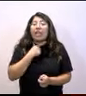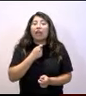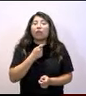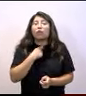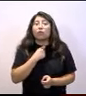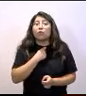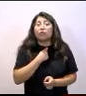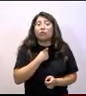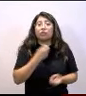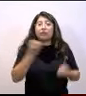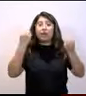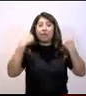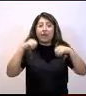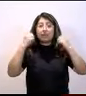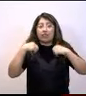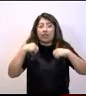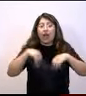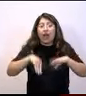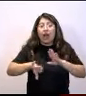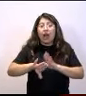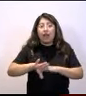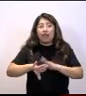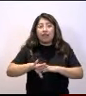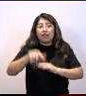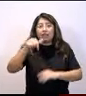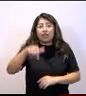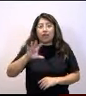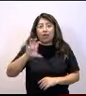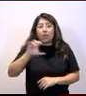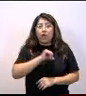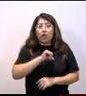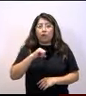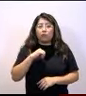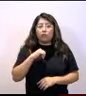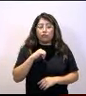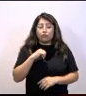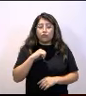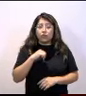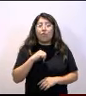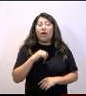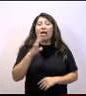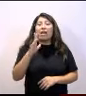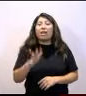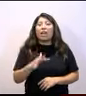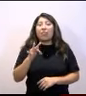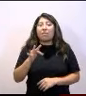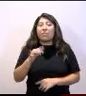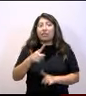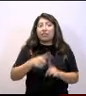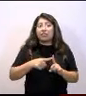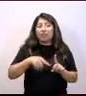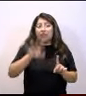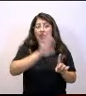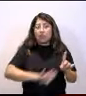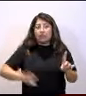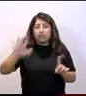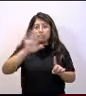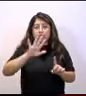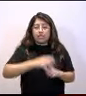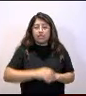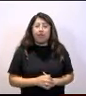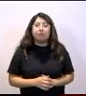practicar a la derecha en nuestra comunidad autónoma y también en el ámbito estatal. La